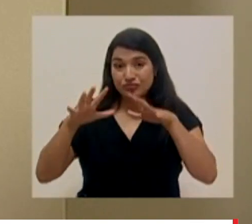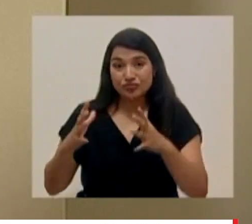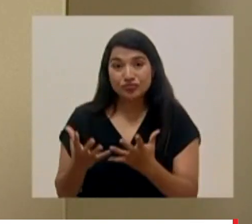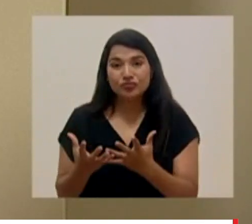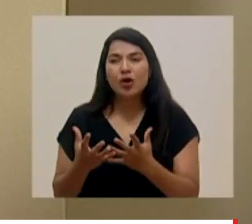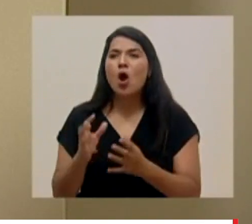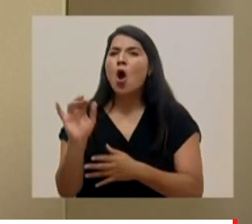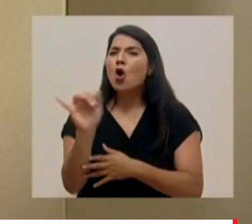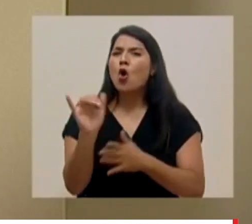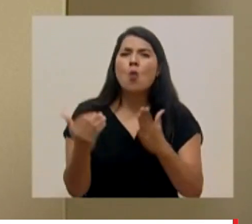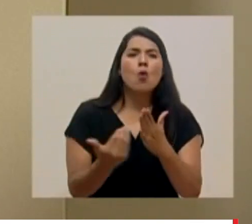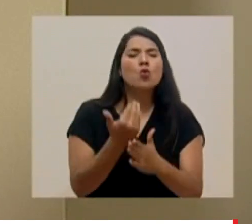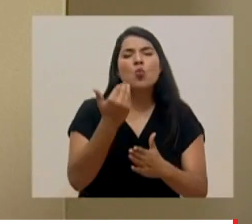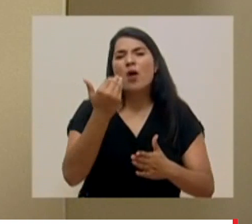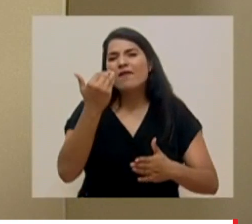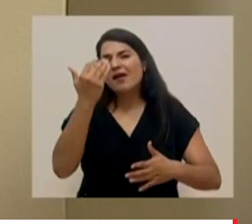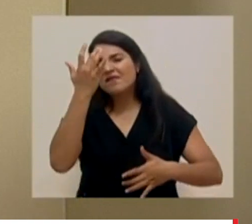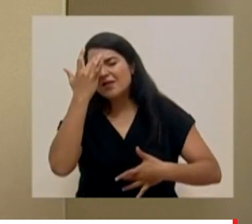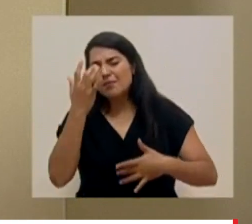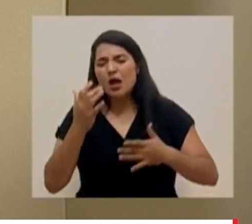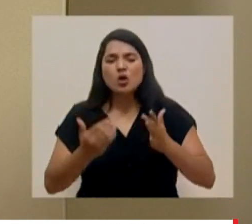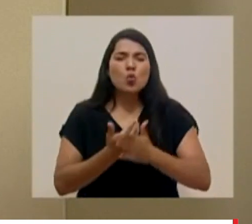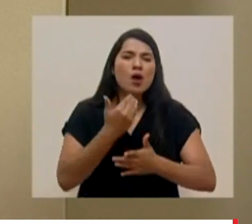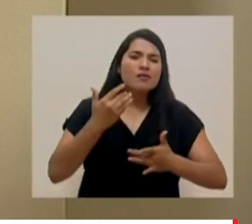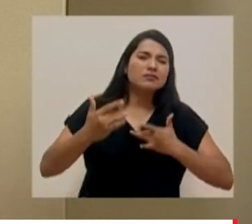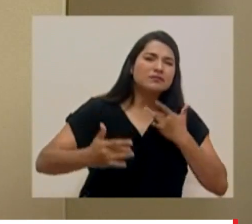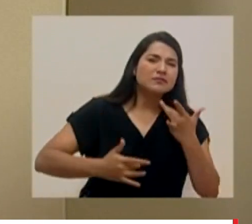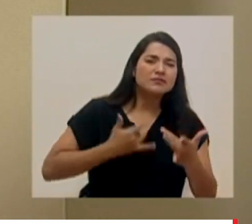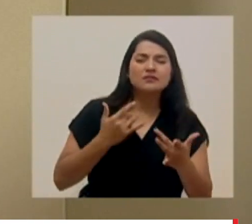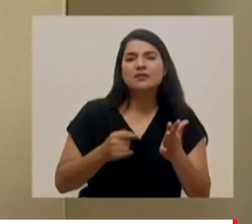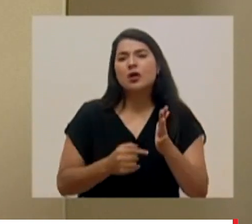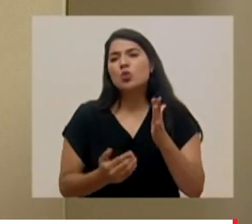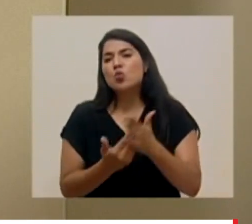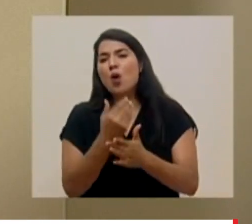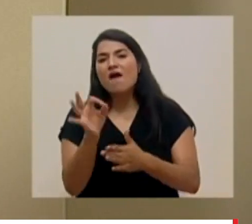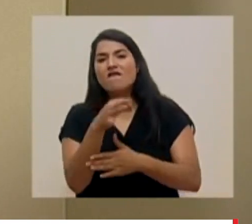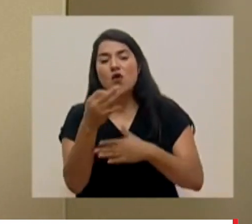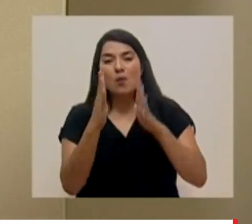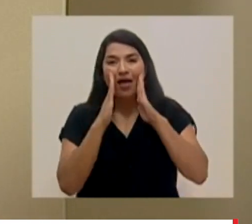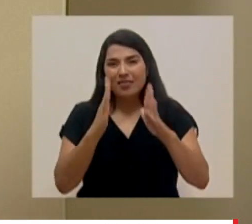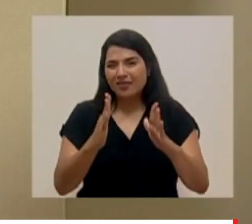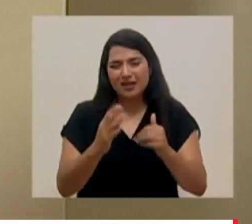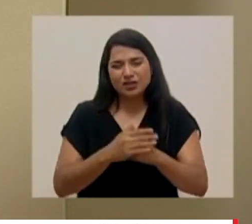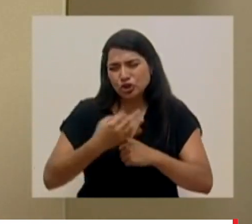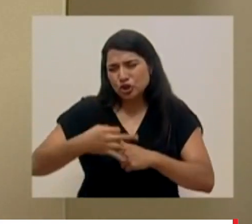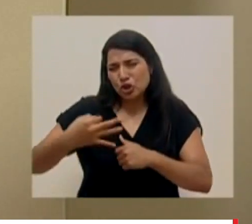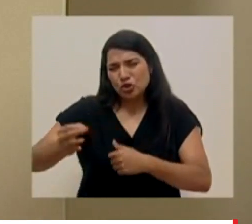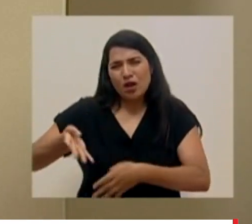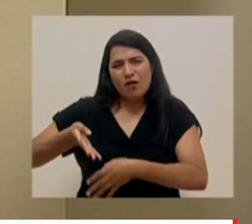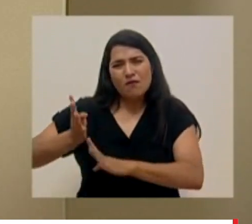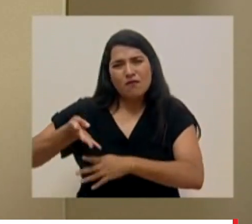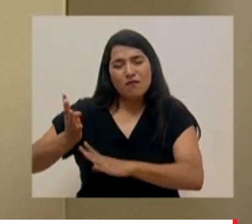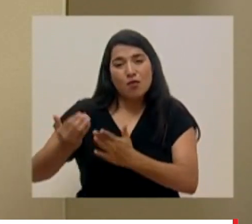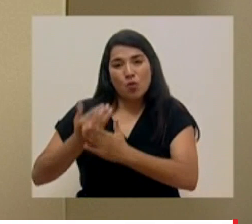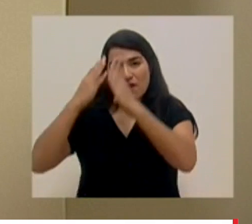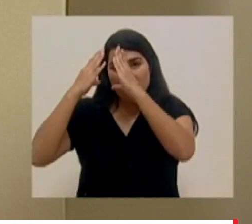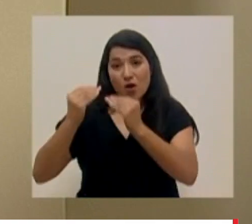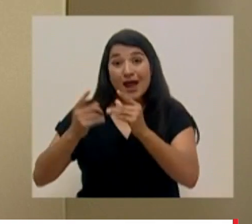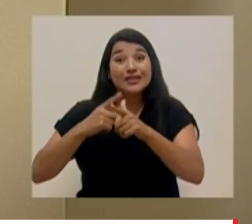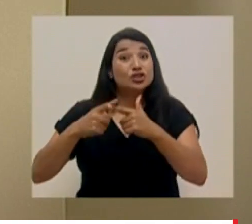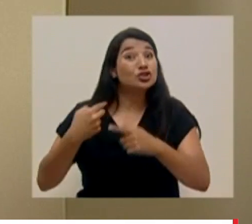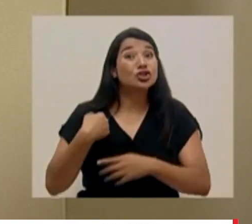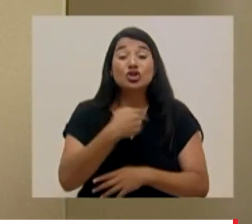nuevas secuelas, nuevas consecuencias del virus, nuevas estrategias de abordaje. Así que no nos encerramos en